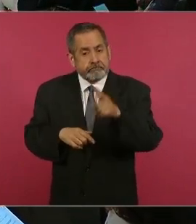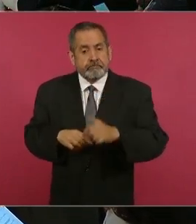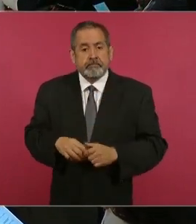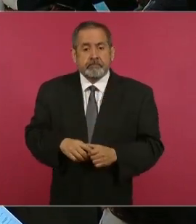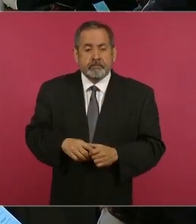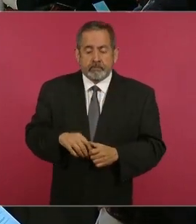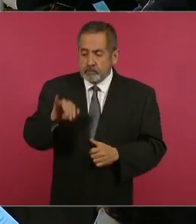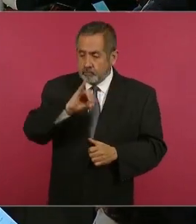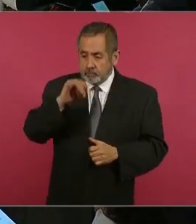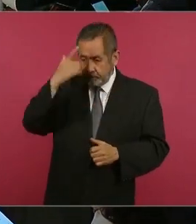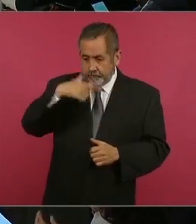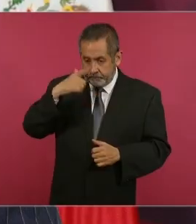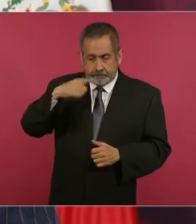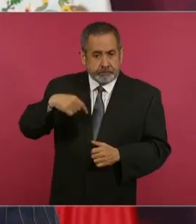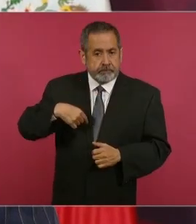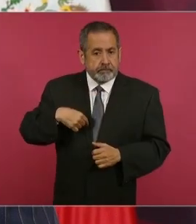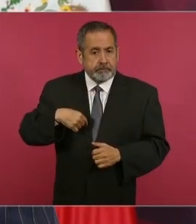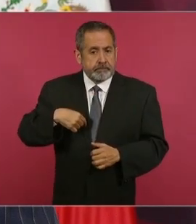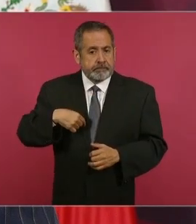voy